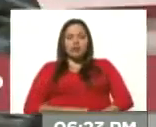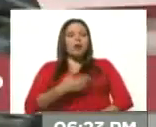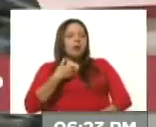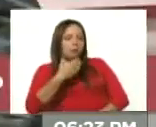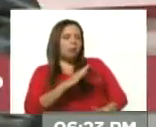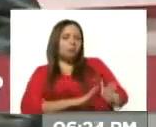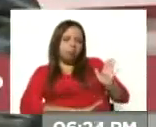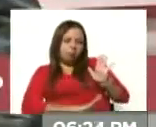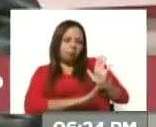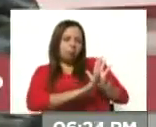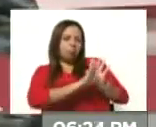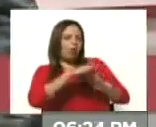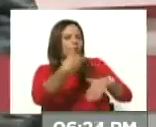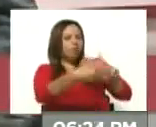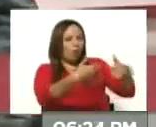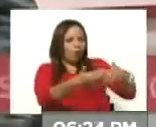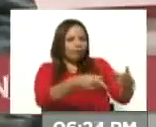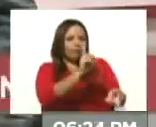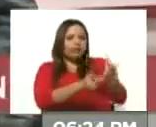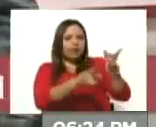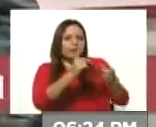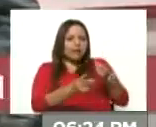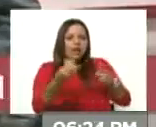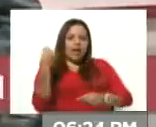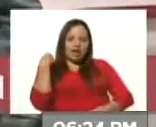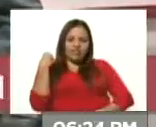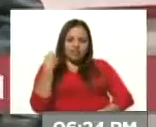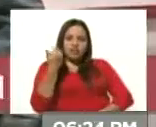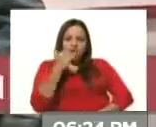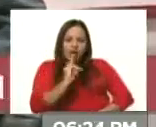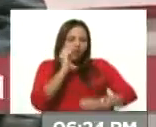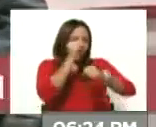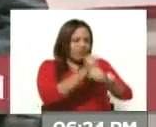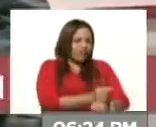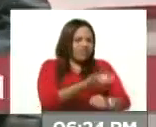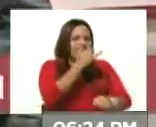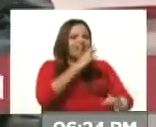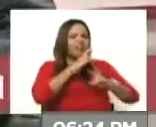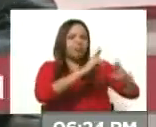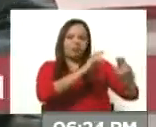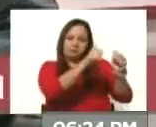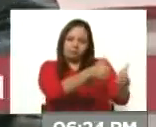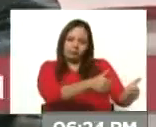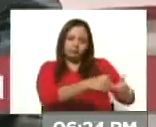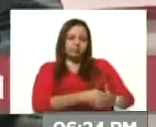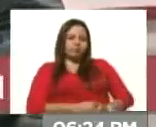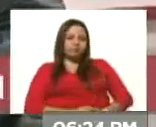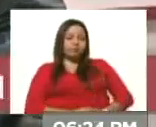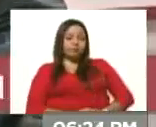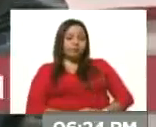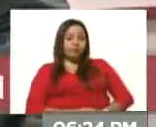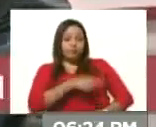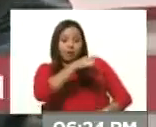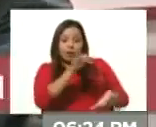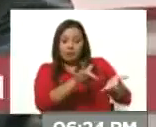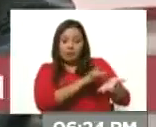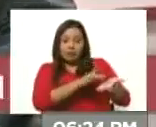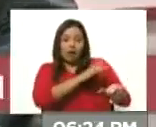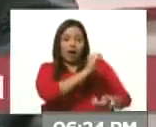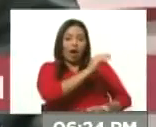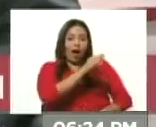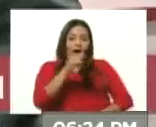sin duda alguna en la medida que el instrumento sea confiable y sea efectivo este es un instrumento que genera enormes